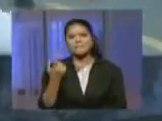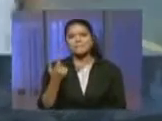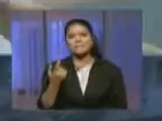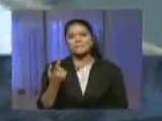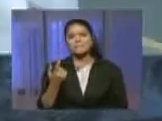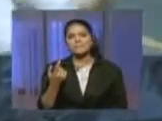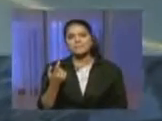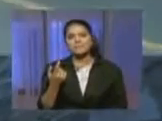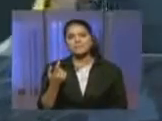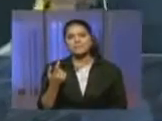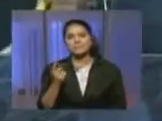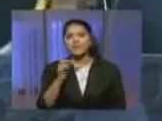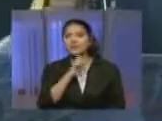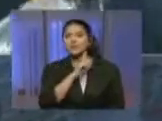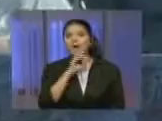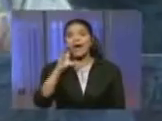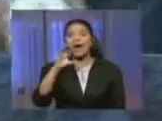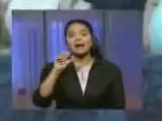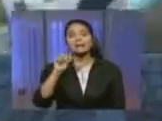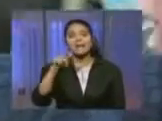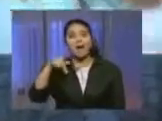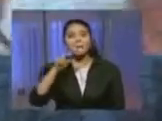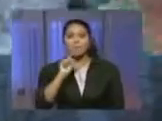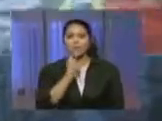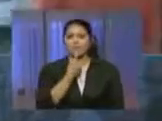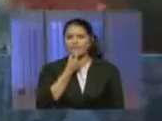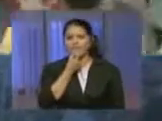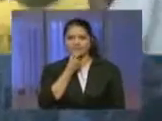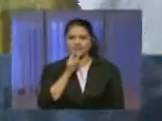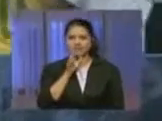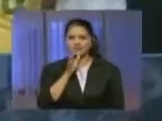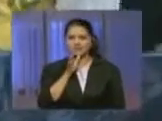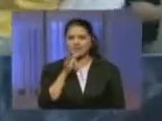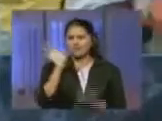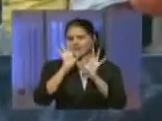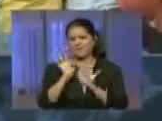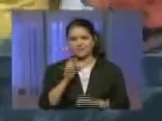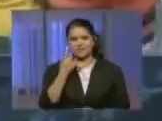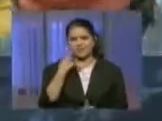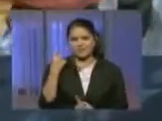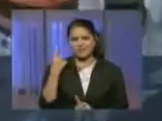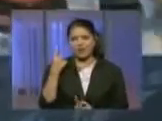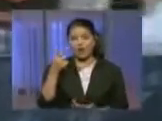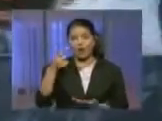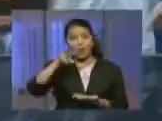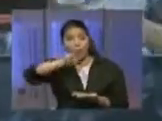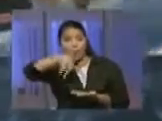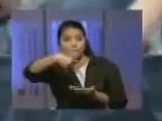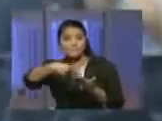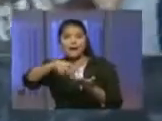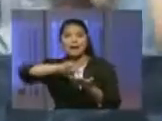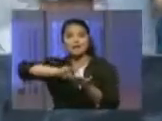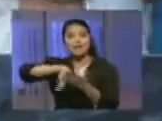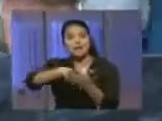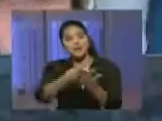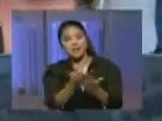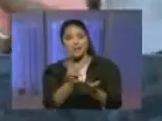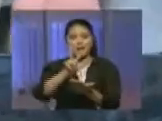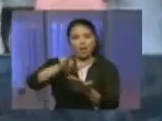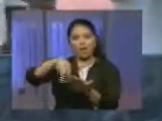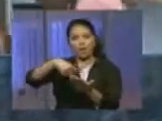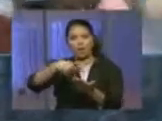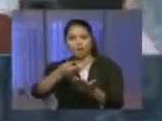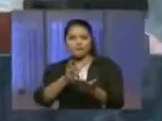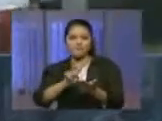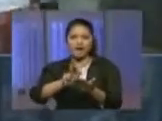Ah Campos deira Campos deira Mira es un baile africano un baile